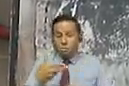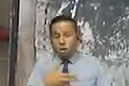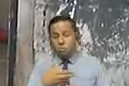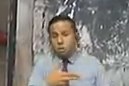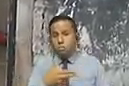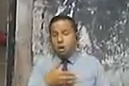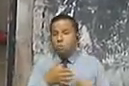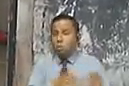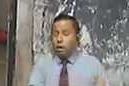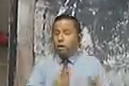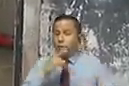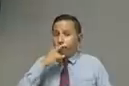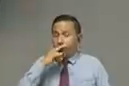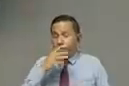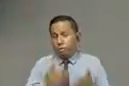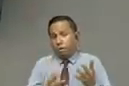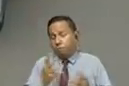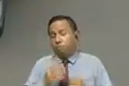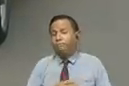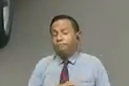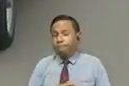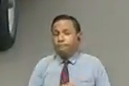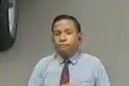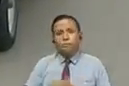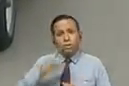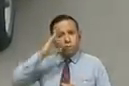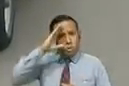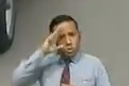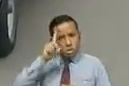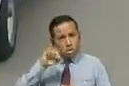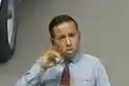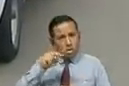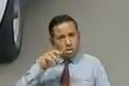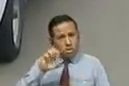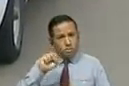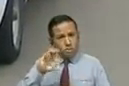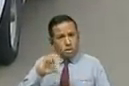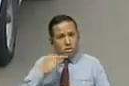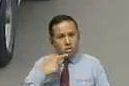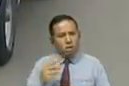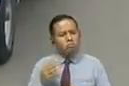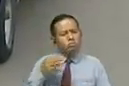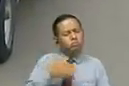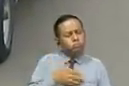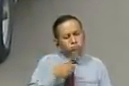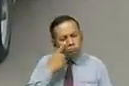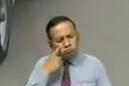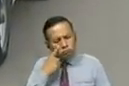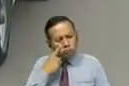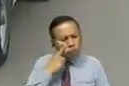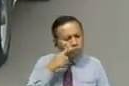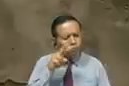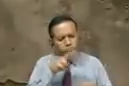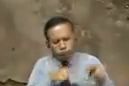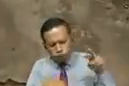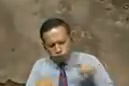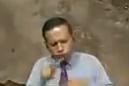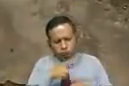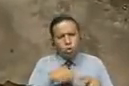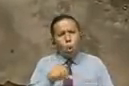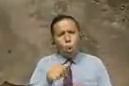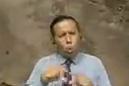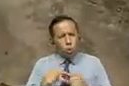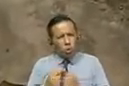una tragedia mayor. Personal de Dinaset acudió al sitio para las pericias de rigor, mientras Criminalística se encargó